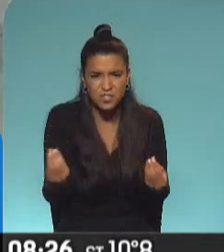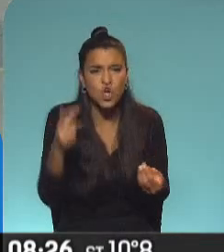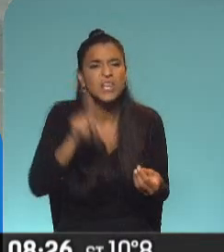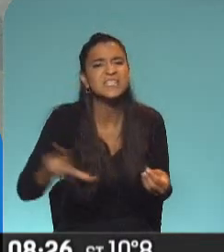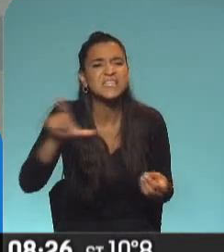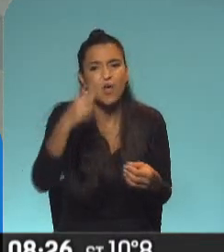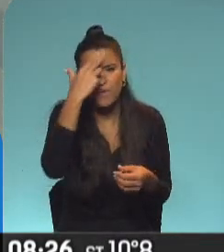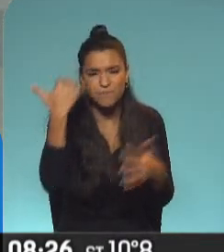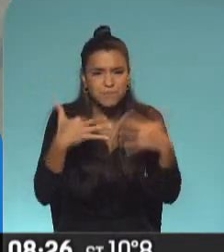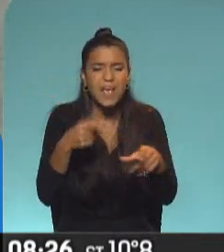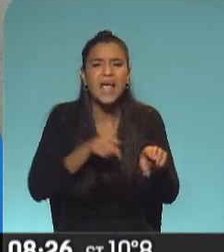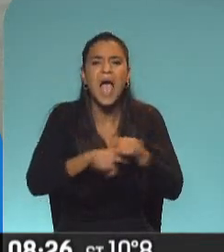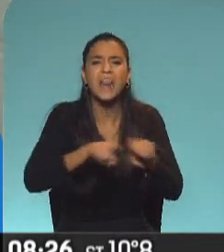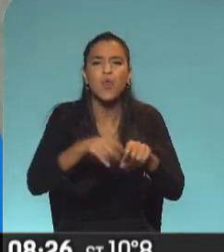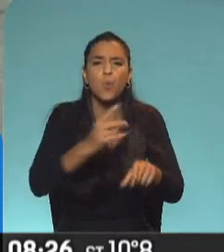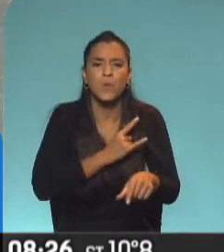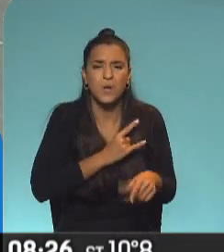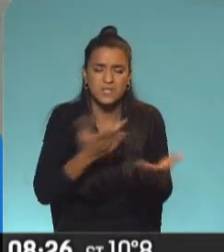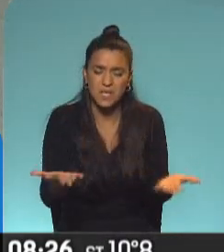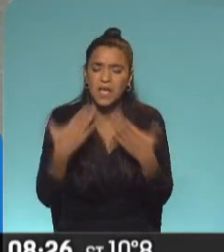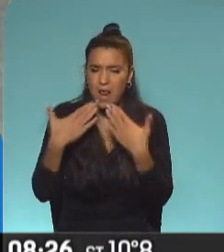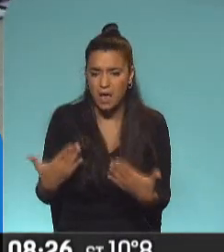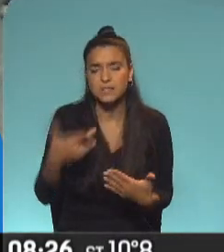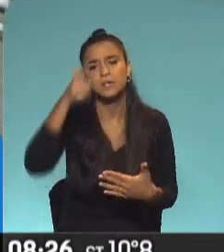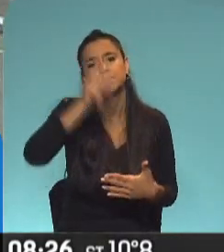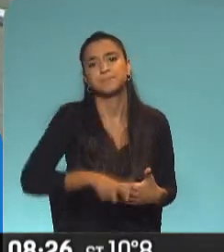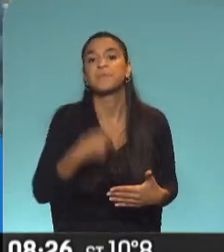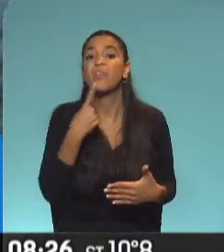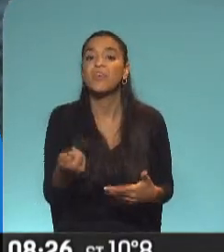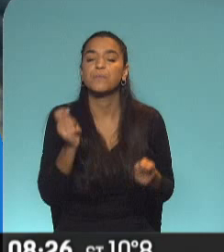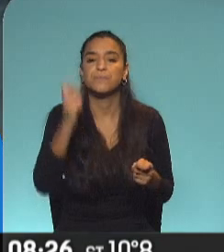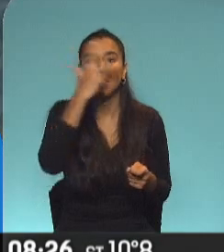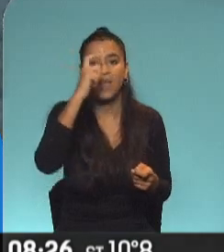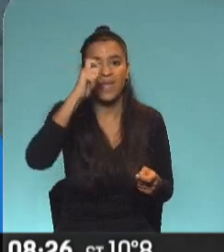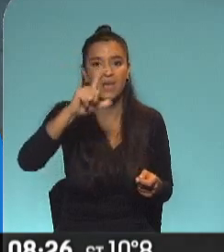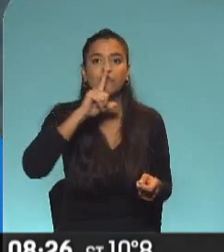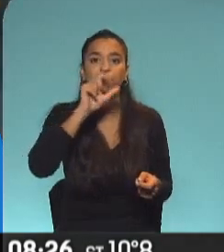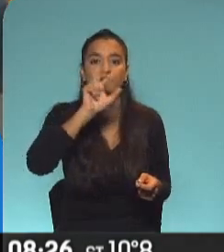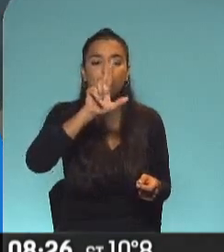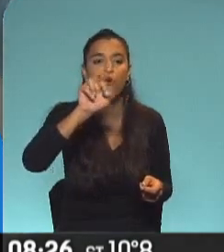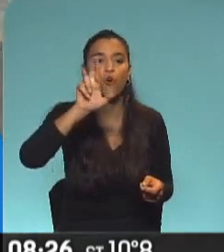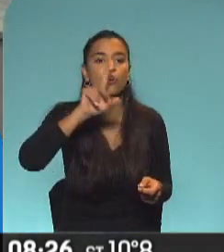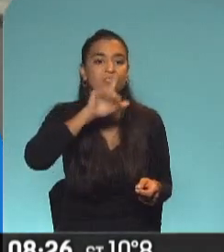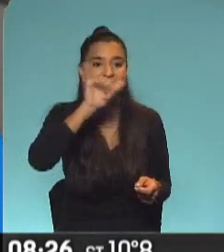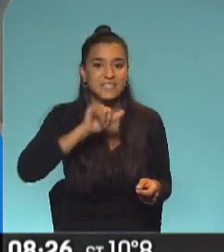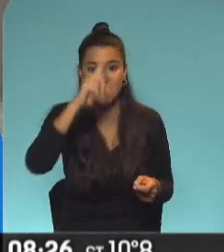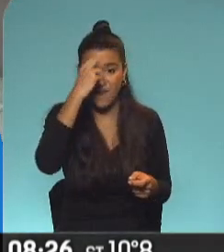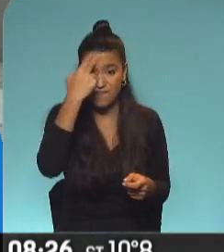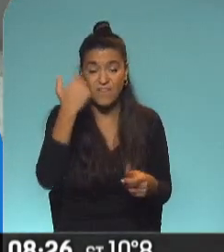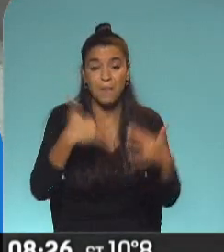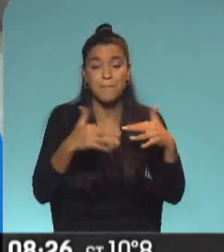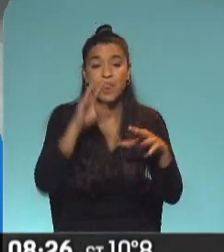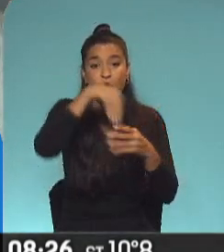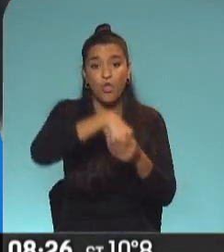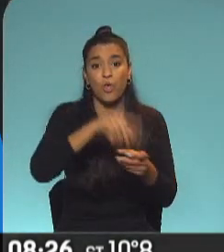con una carrera universitaria gracias a la palabra de esta manera lo decía héctor ortiz el delegado y enfermero también del hospital general